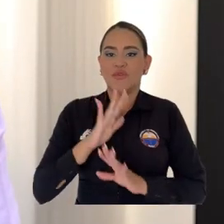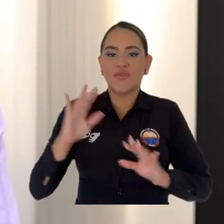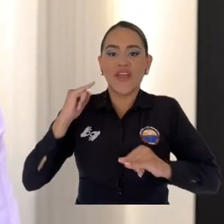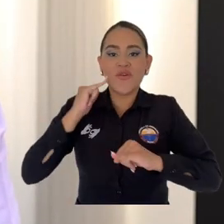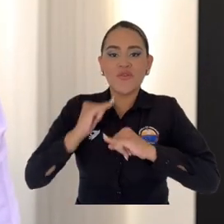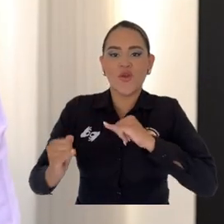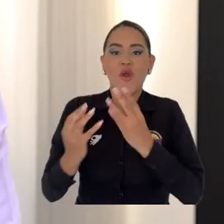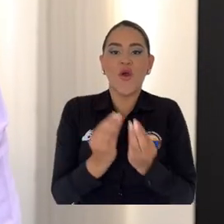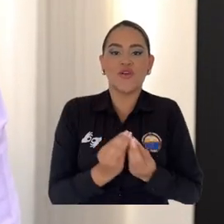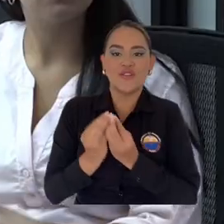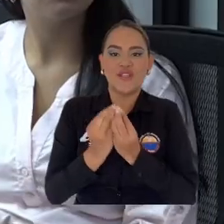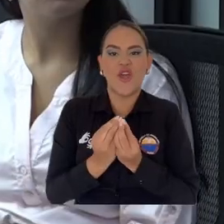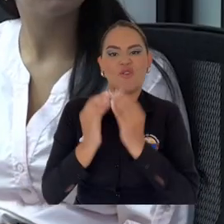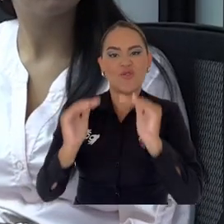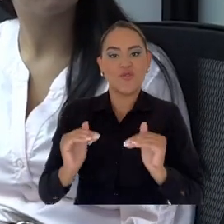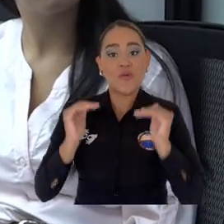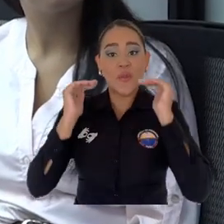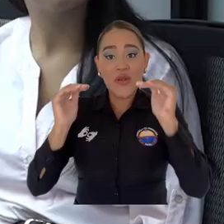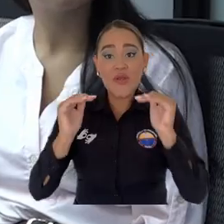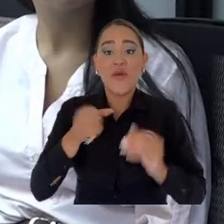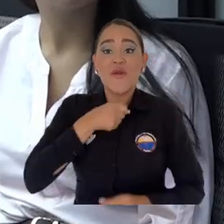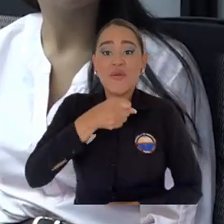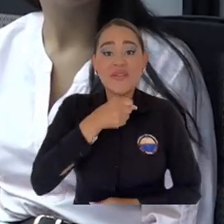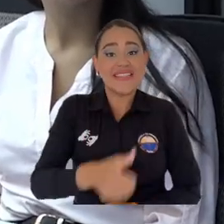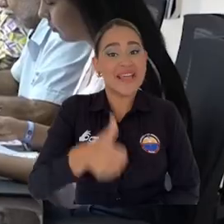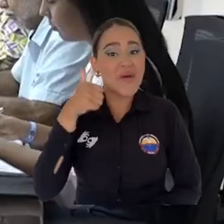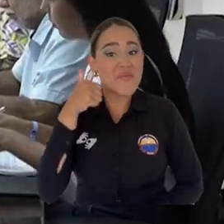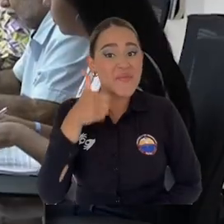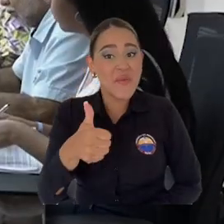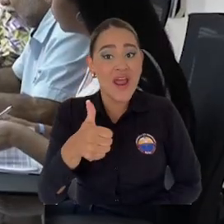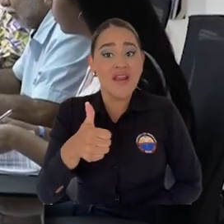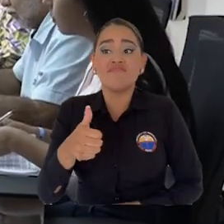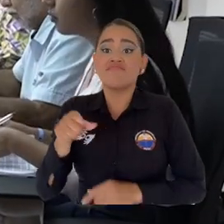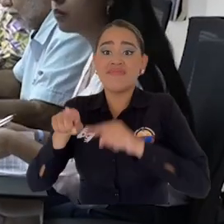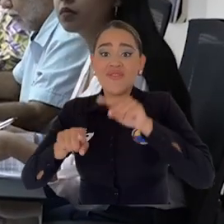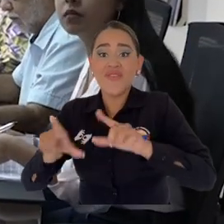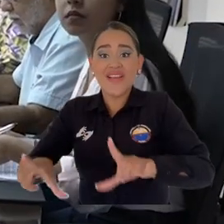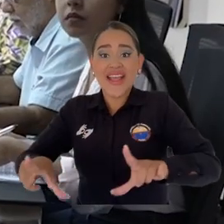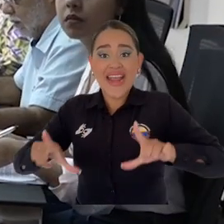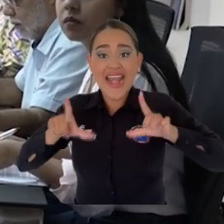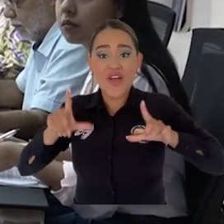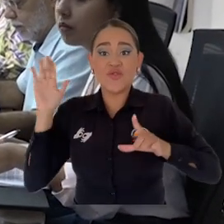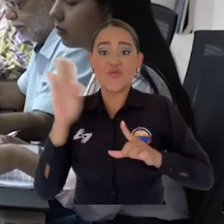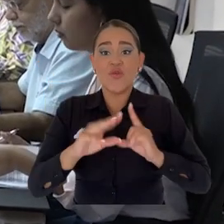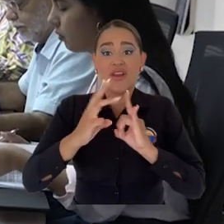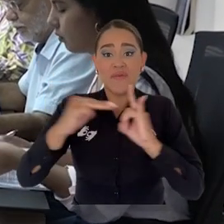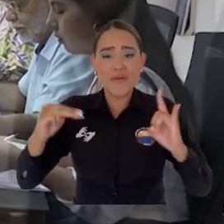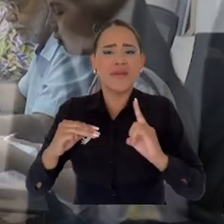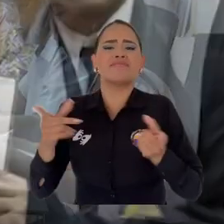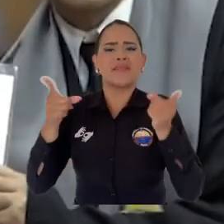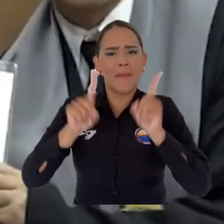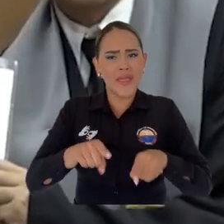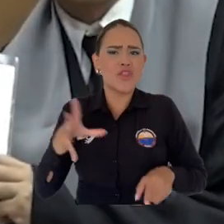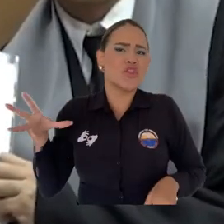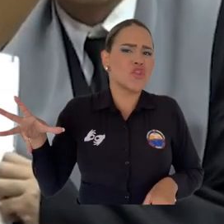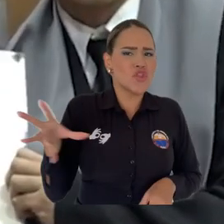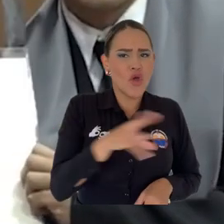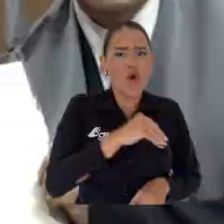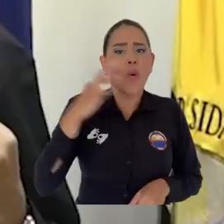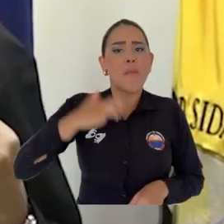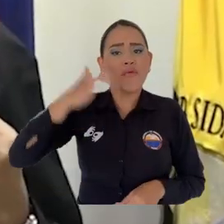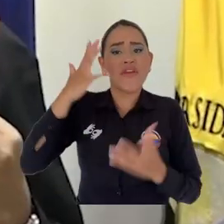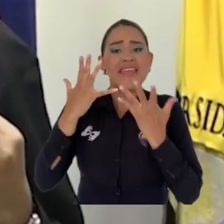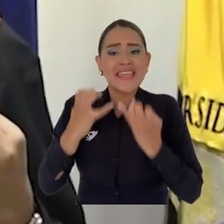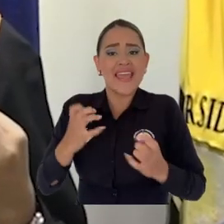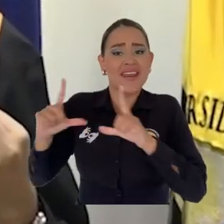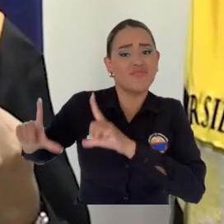La última sesión del Consejo Superior dejó buenas noticias no solo para los graduados de la Universidad del Magdalena, sino para todos los profesionales